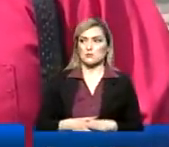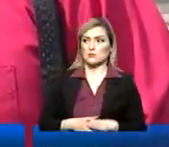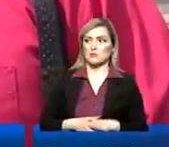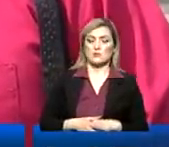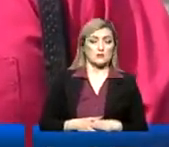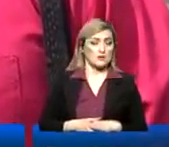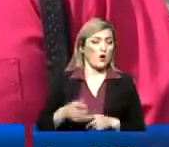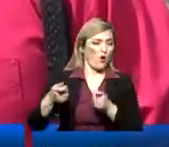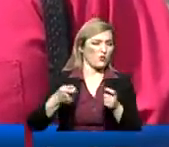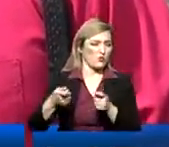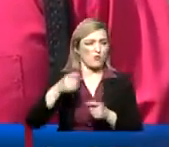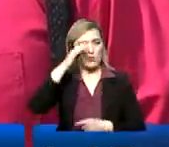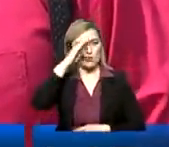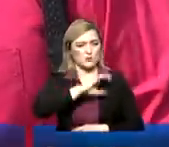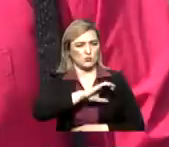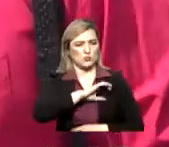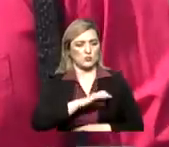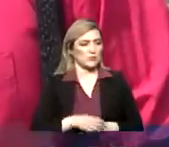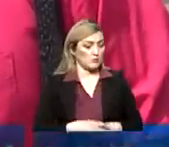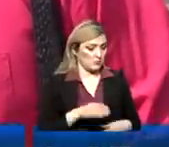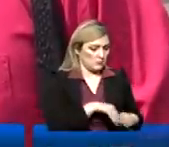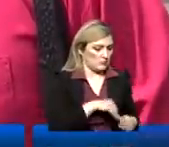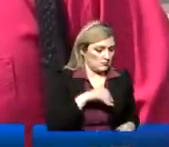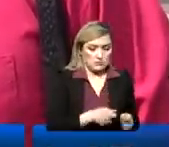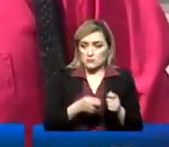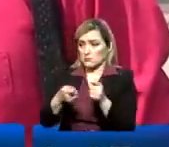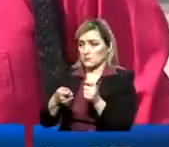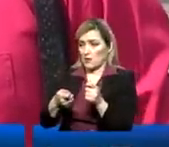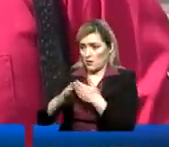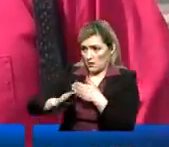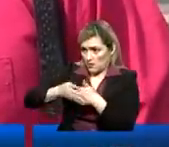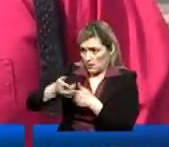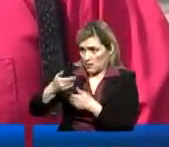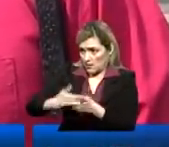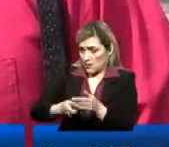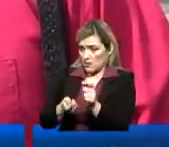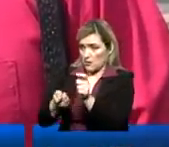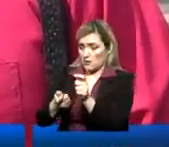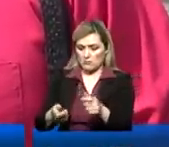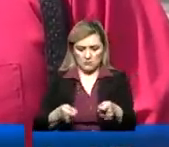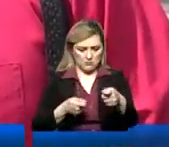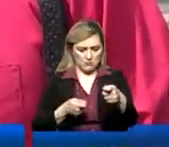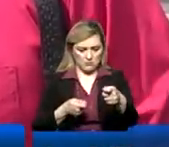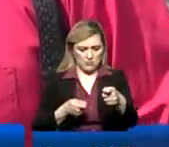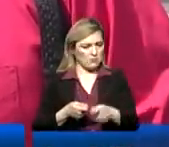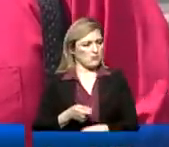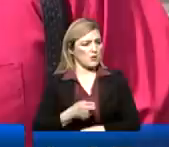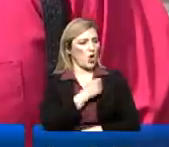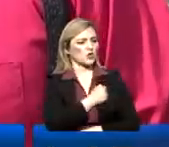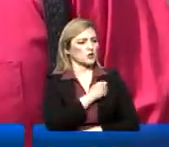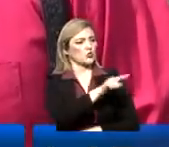estaba justamente a esa altura. Le presenté el salvoconducto con todos los documentos y simplemente lo único que hizo, ¿sabe qué? Me dice